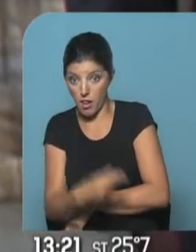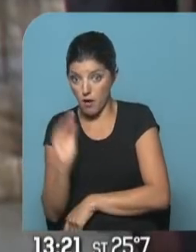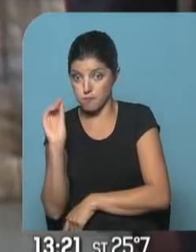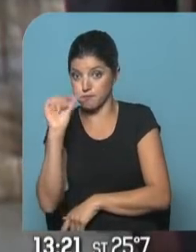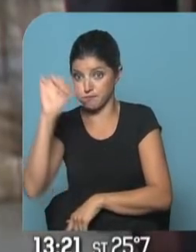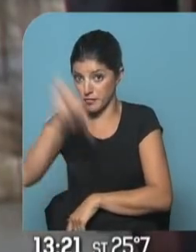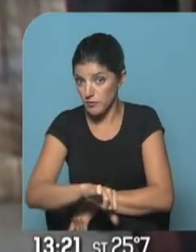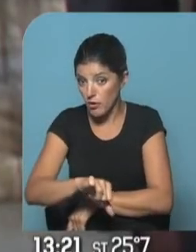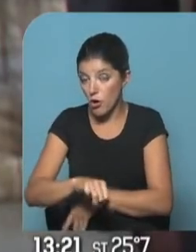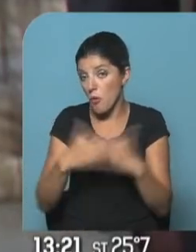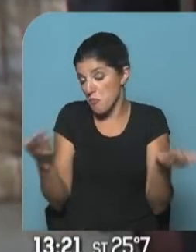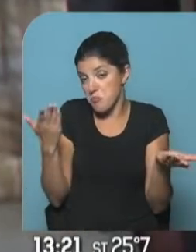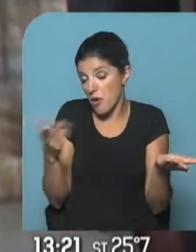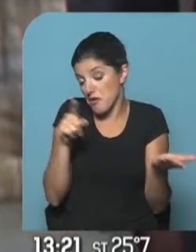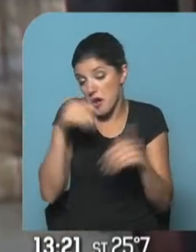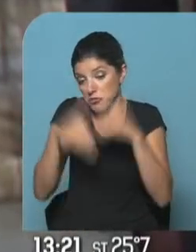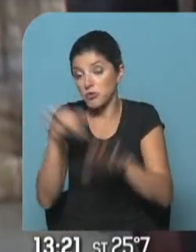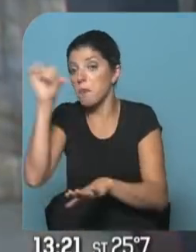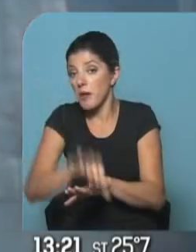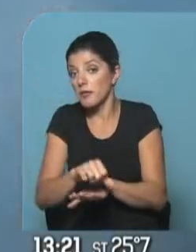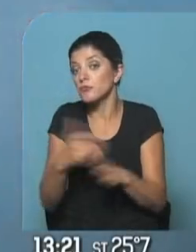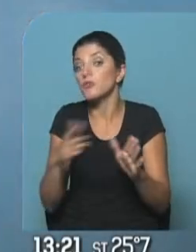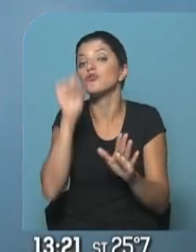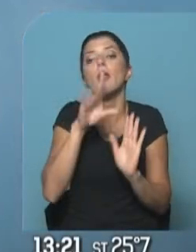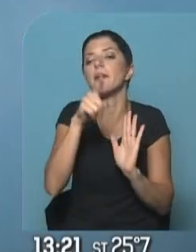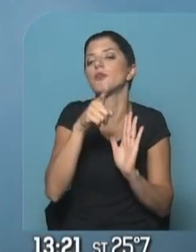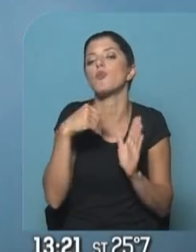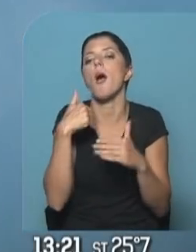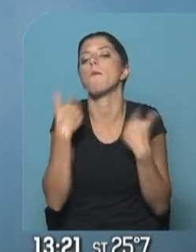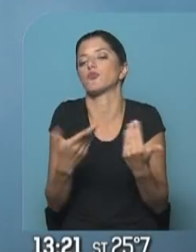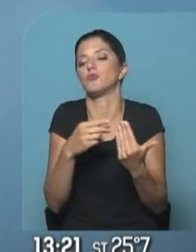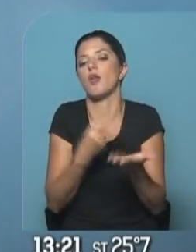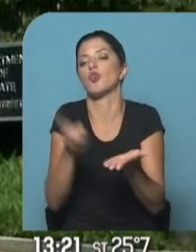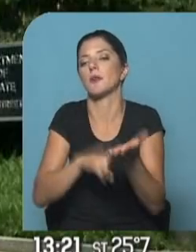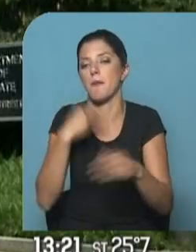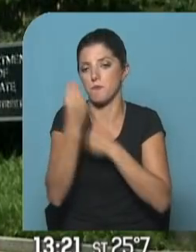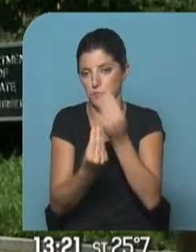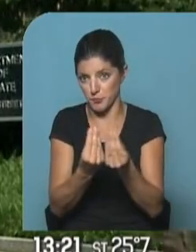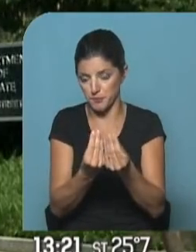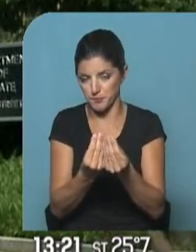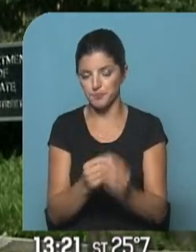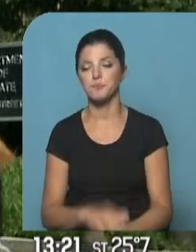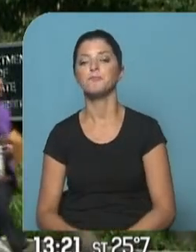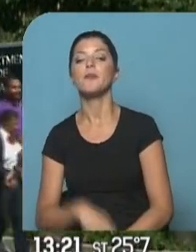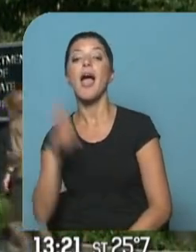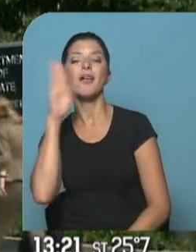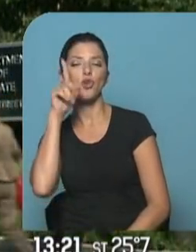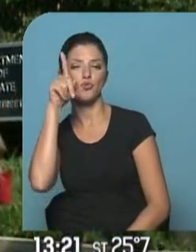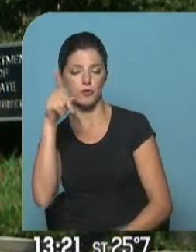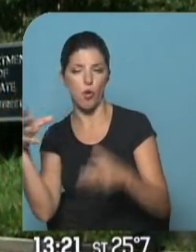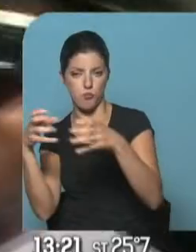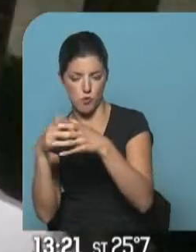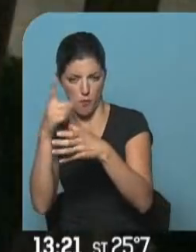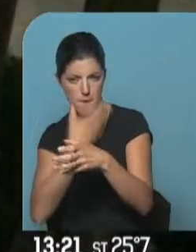puede perfectamente ser derrotado en 2019. Estados Unidos, a través del Departamento de Estado, criticó la decisión